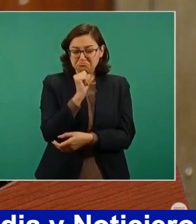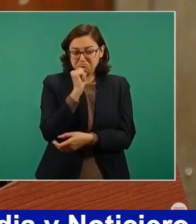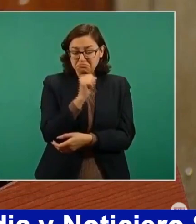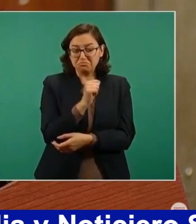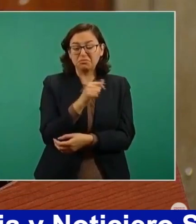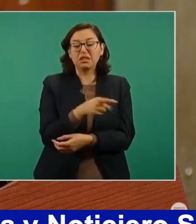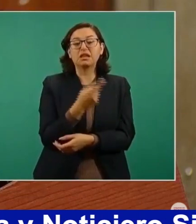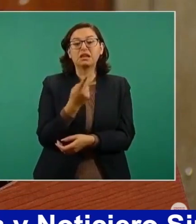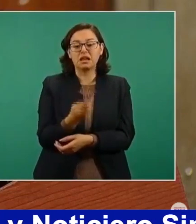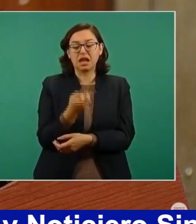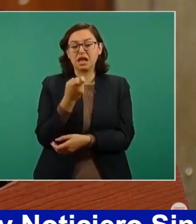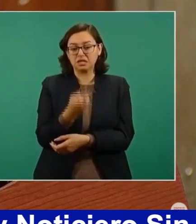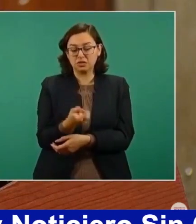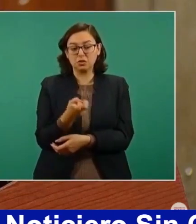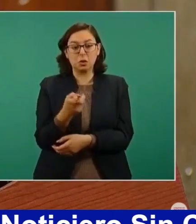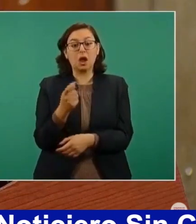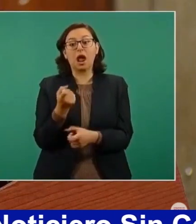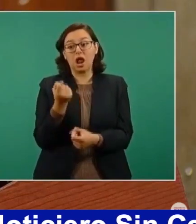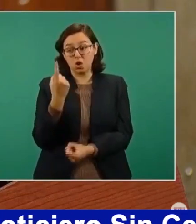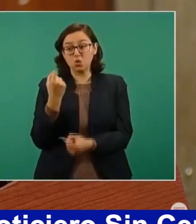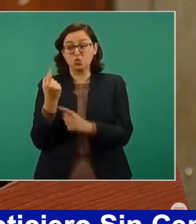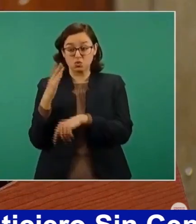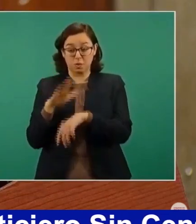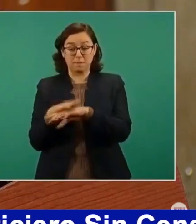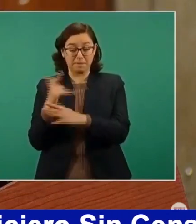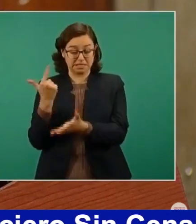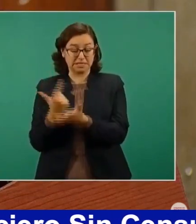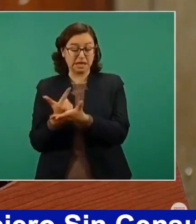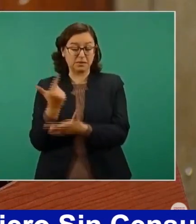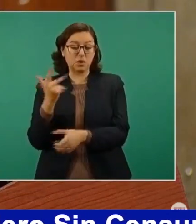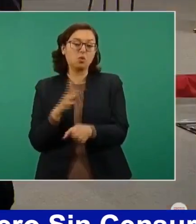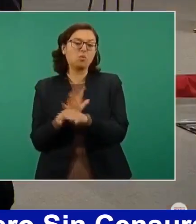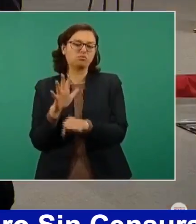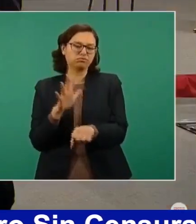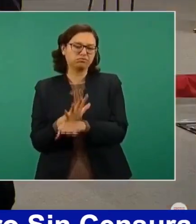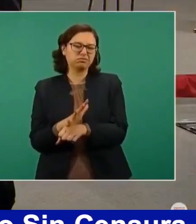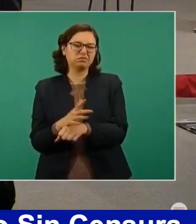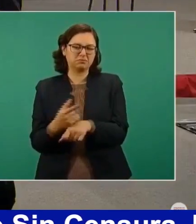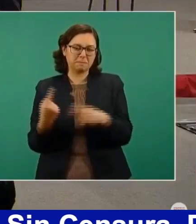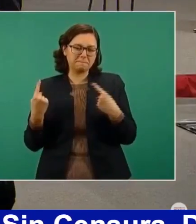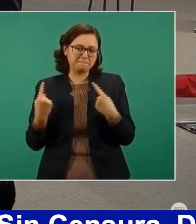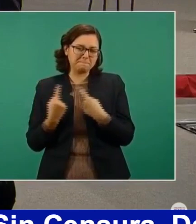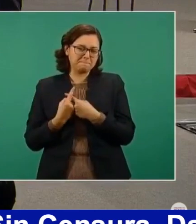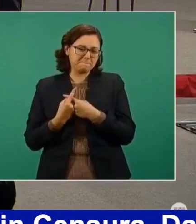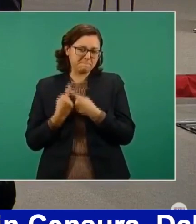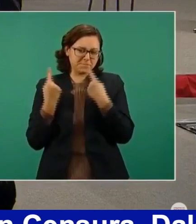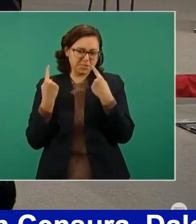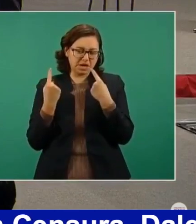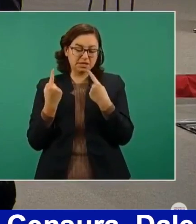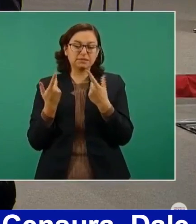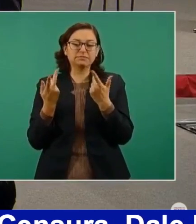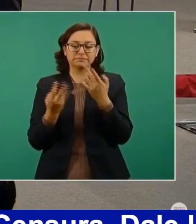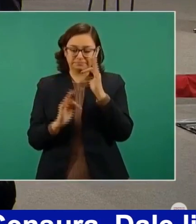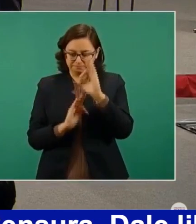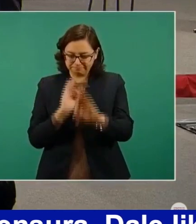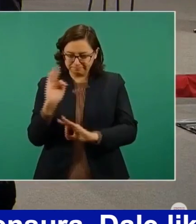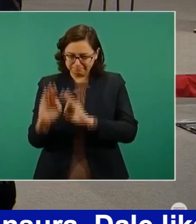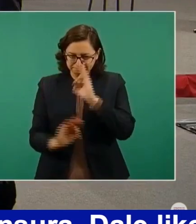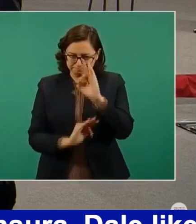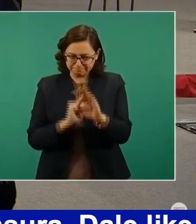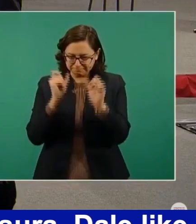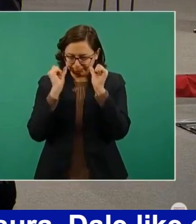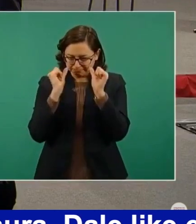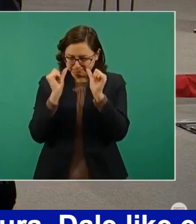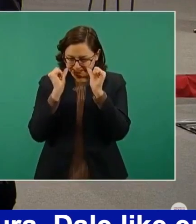hospitalizando pacientes. Los más graves han sido reacciones alérgicas, que después de un manejo inmediato y de seguimiento